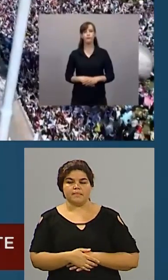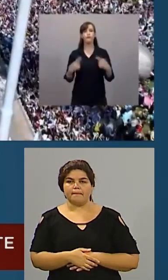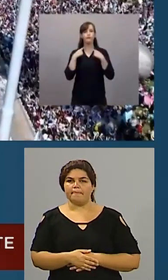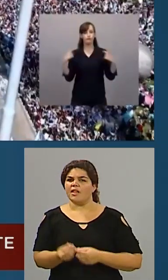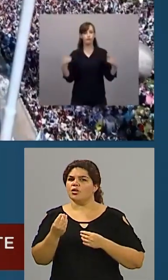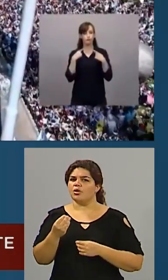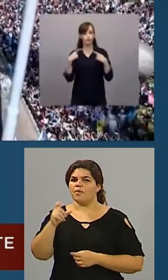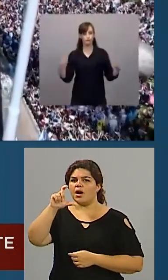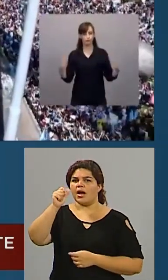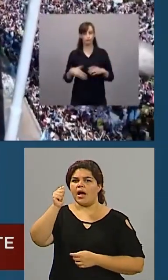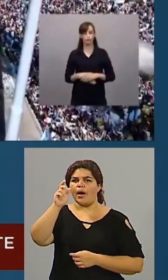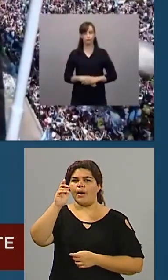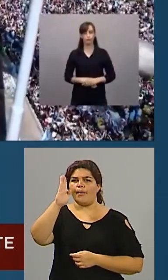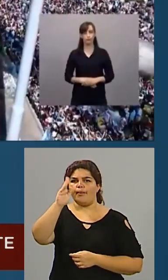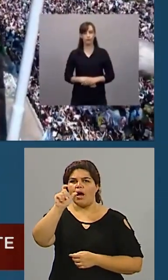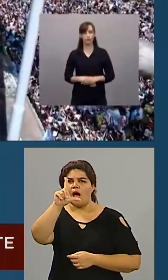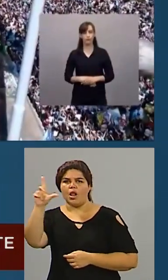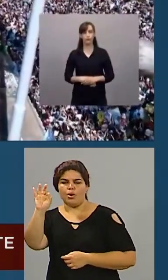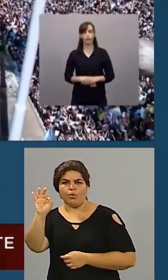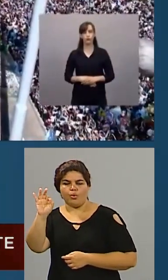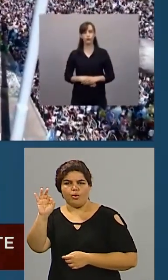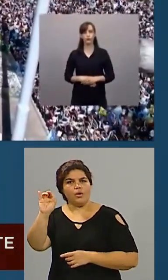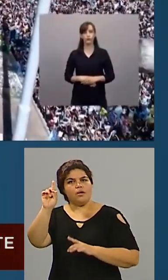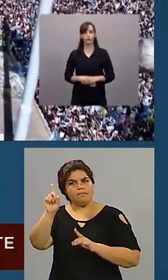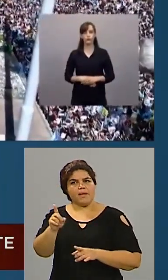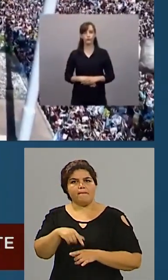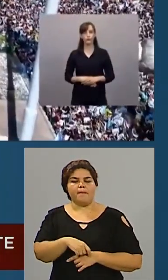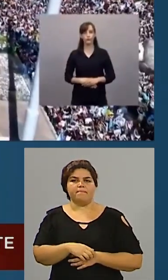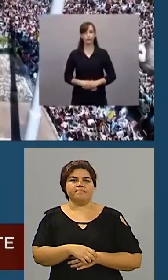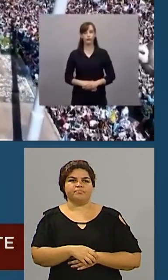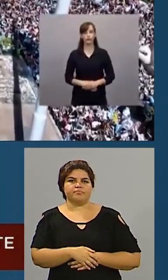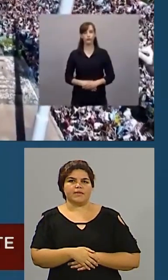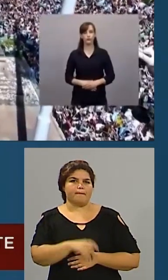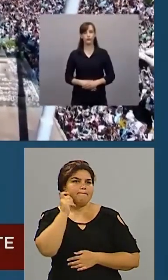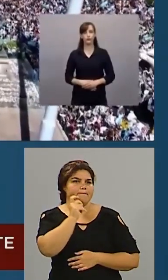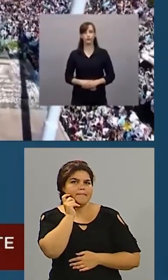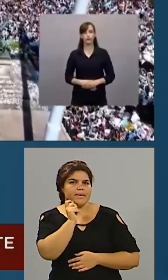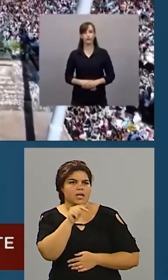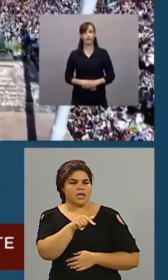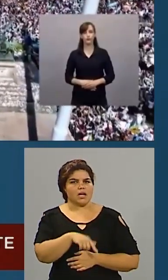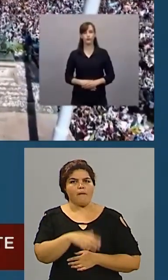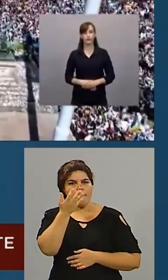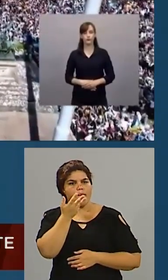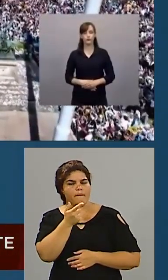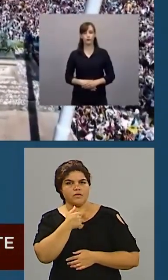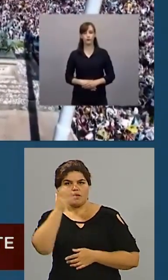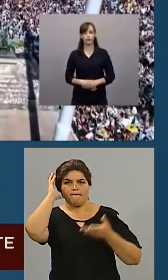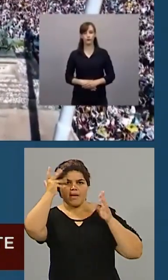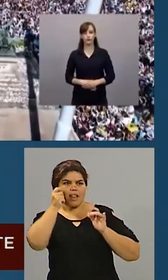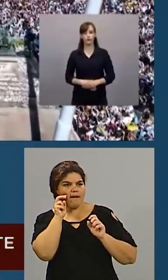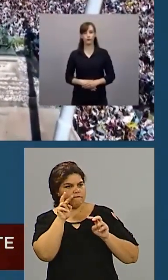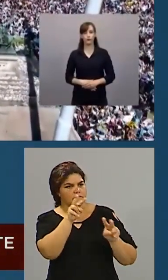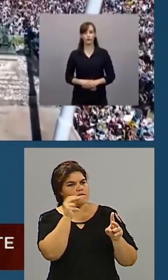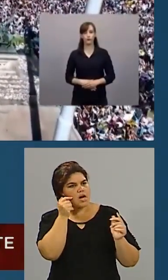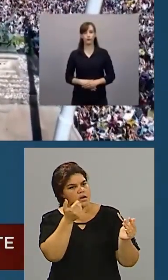propio menemismo a partir de que Javier Milei se mostrara como un admirador del expresidente? A ver, Domingo Cavallo ha sido